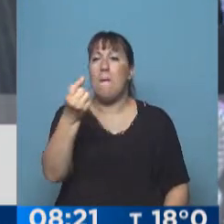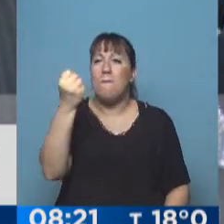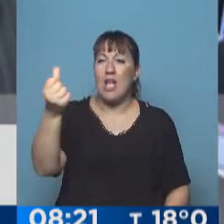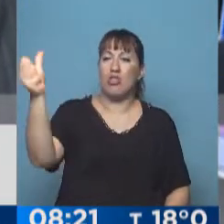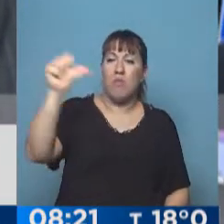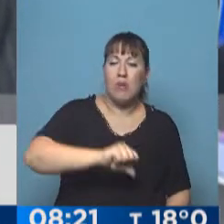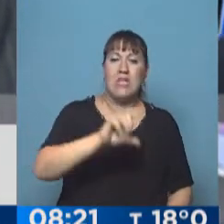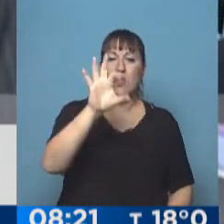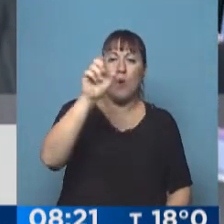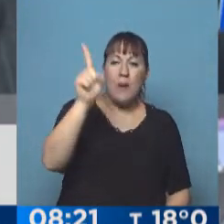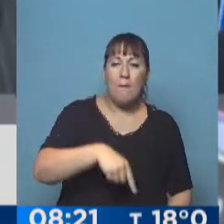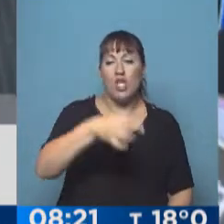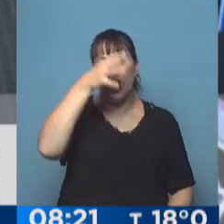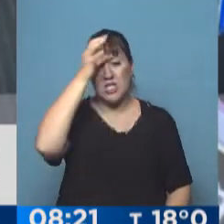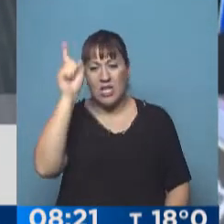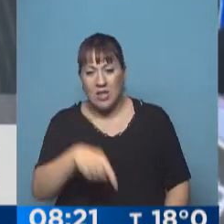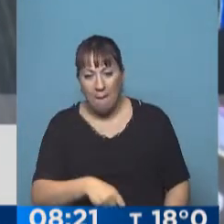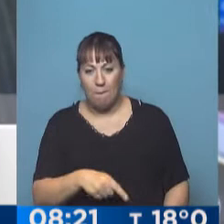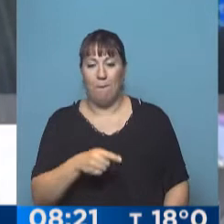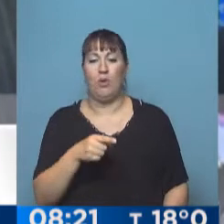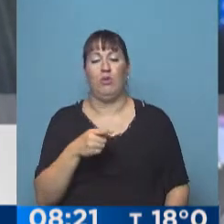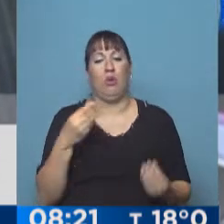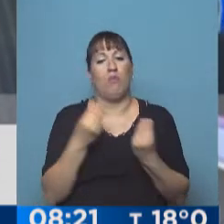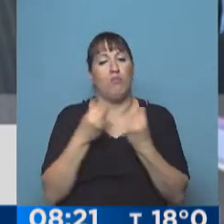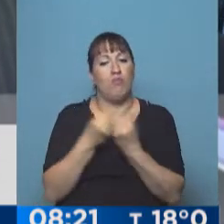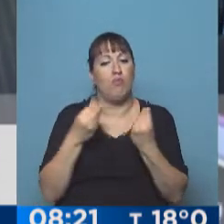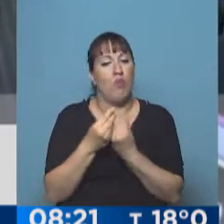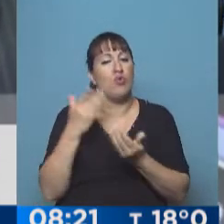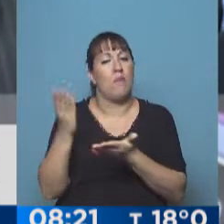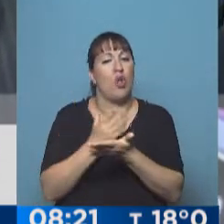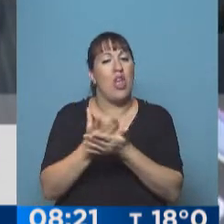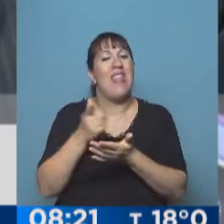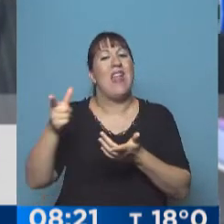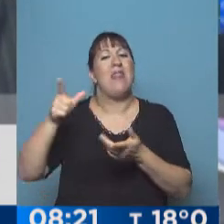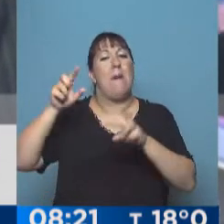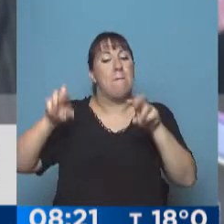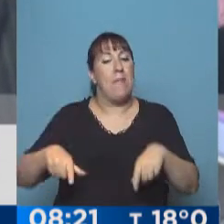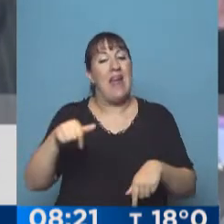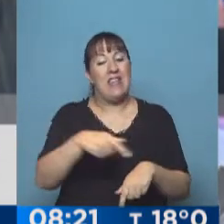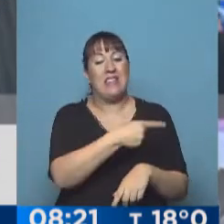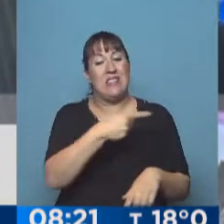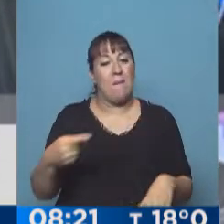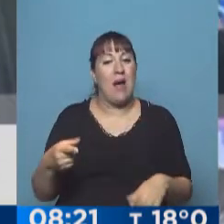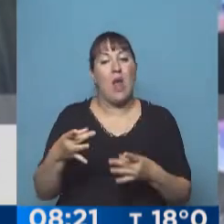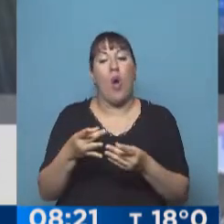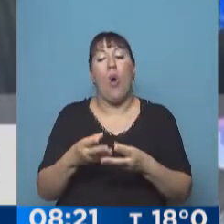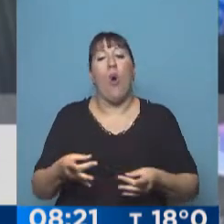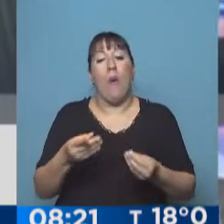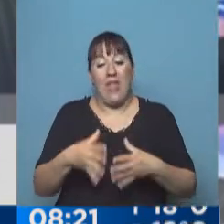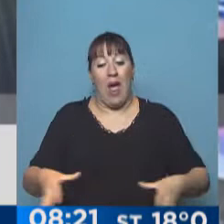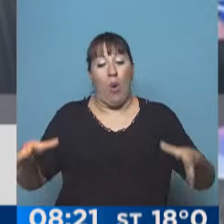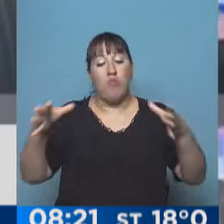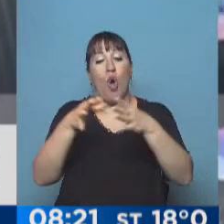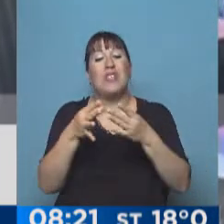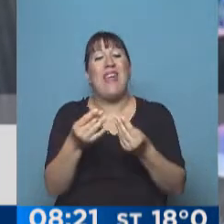50 por ciento el 60 por ciento hay muchos productores de productos panificados que recibieron esta semana la bolsa de harina con un 50 por